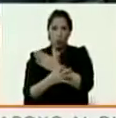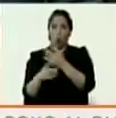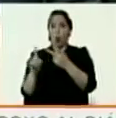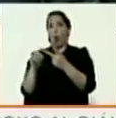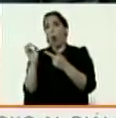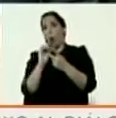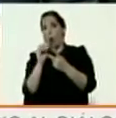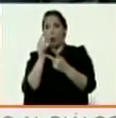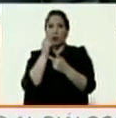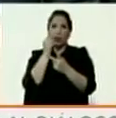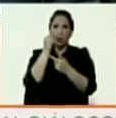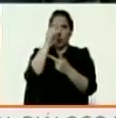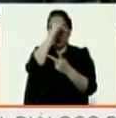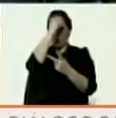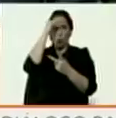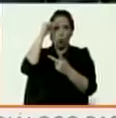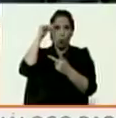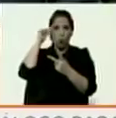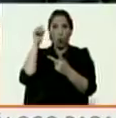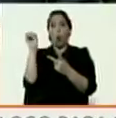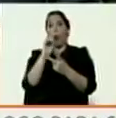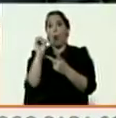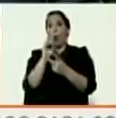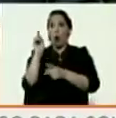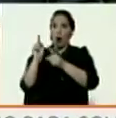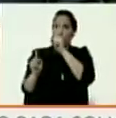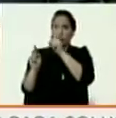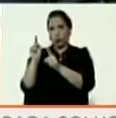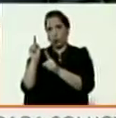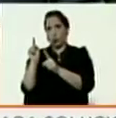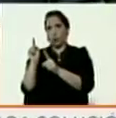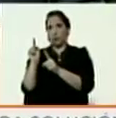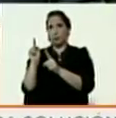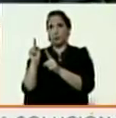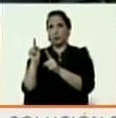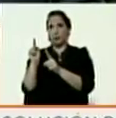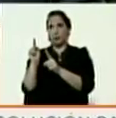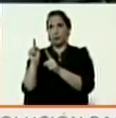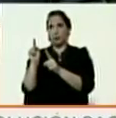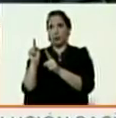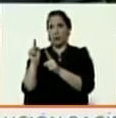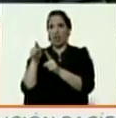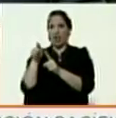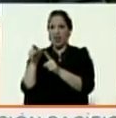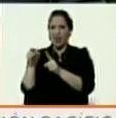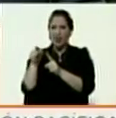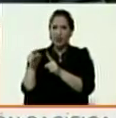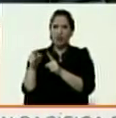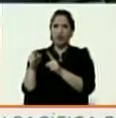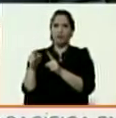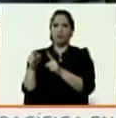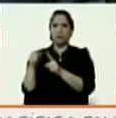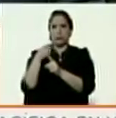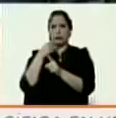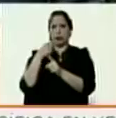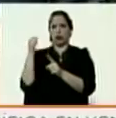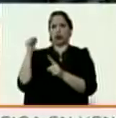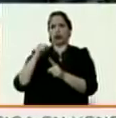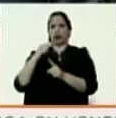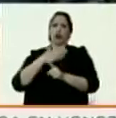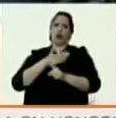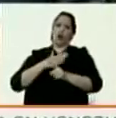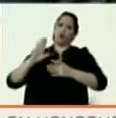señor Julio Borges, o algunos de los que se arrogan la dirigencia de la